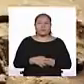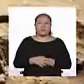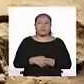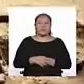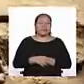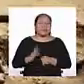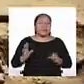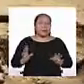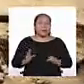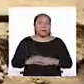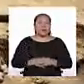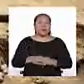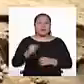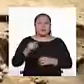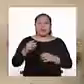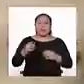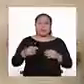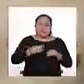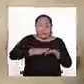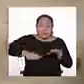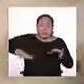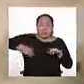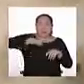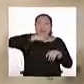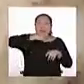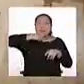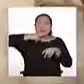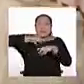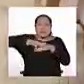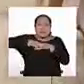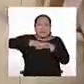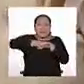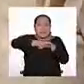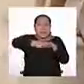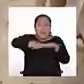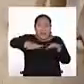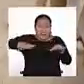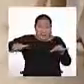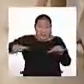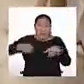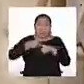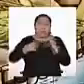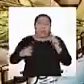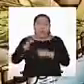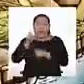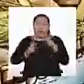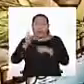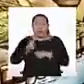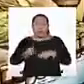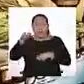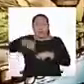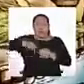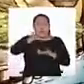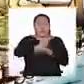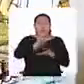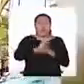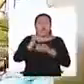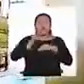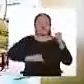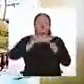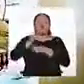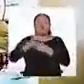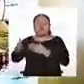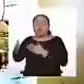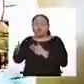A pesar de la aridez de nuestro territorio, el habitante de Lima precolombina construyó canales de irrigación y